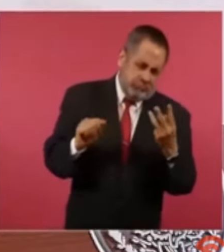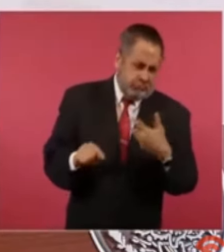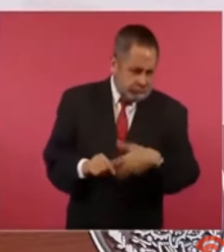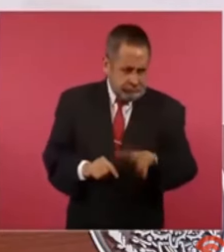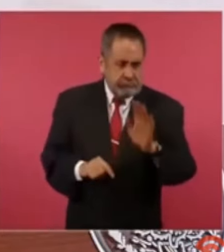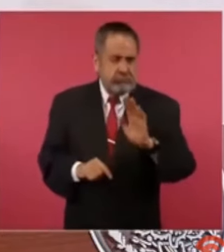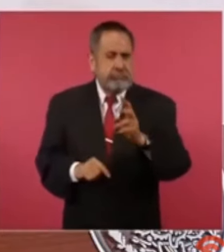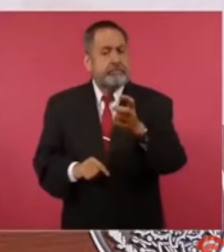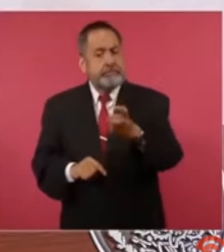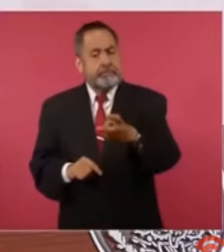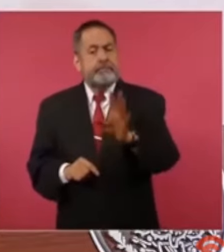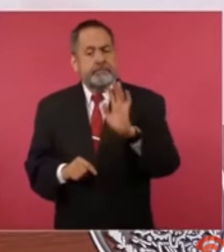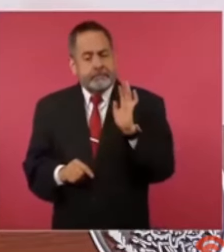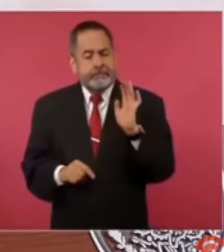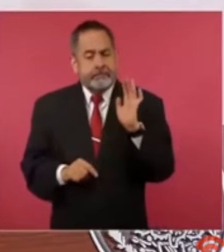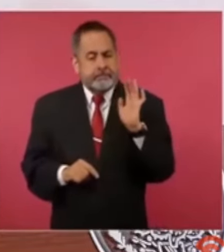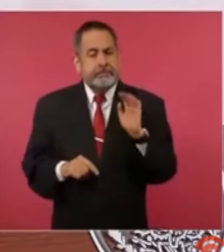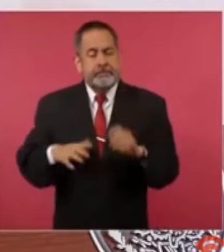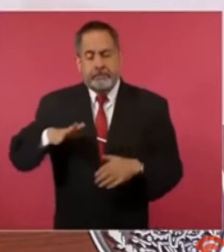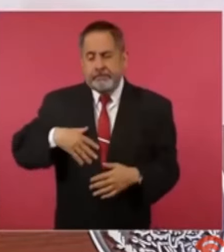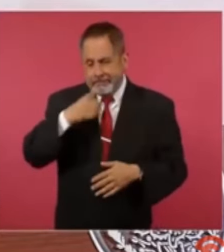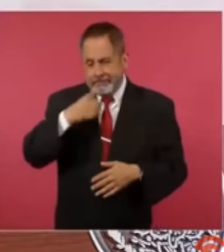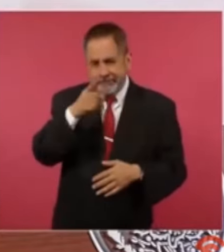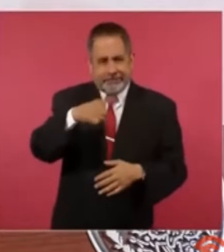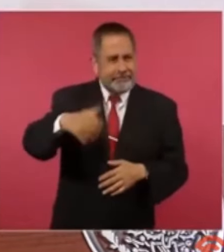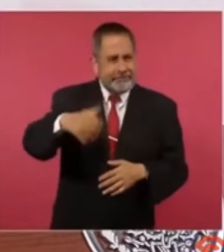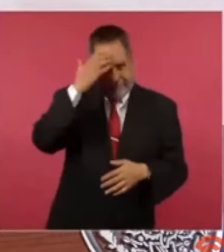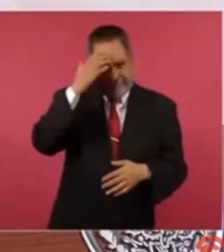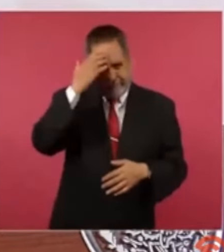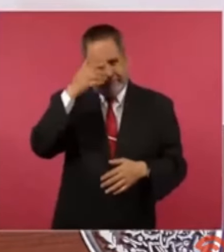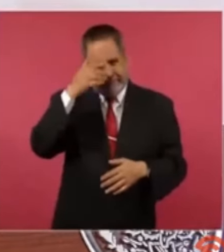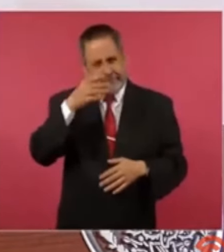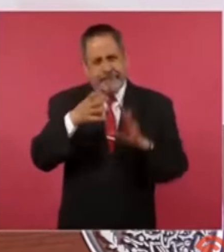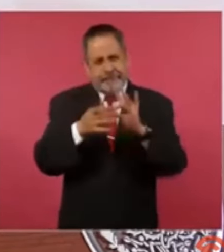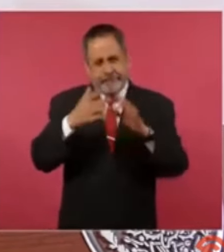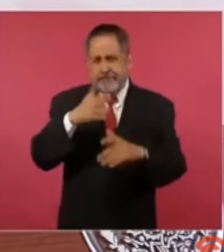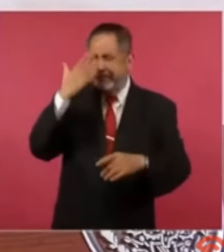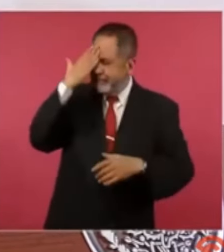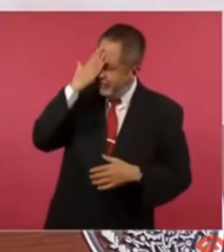y esto, pues, decía yo, lo conoce bastante bien